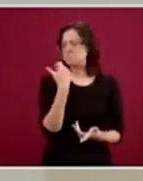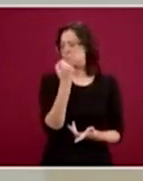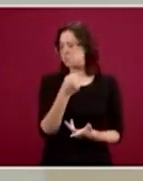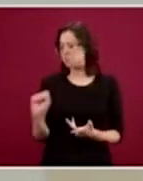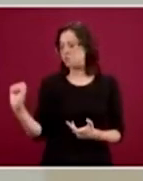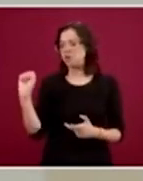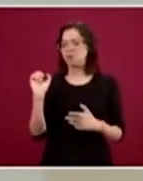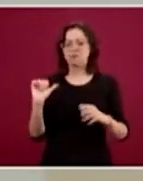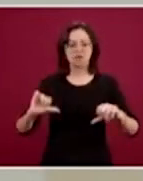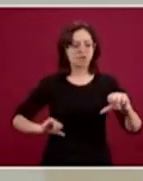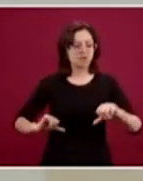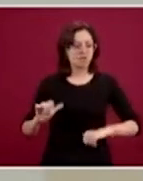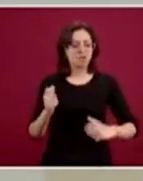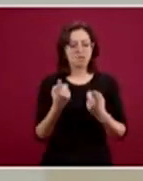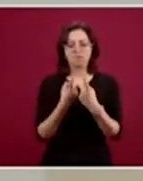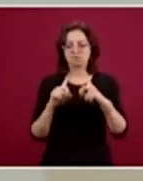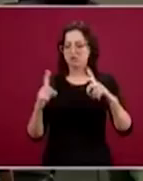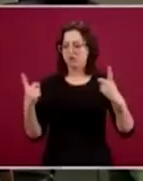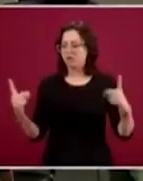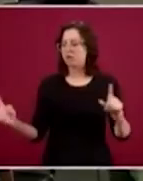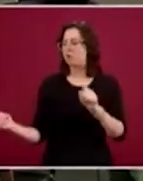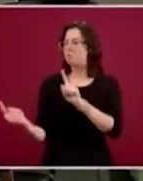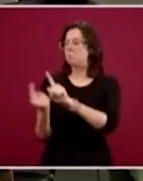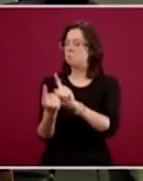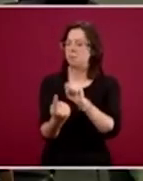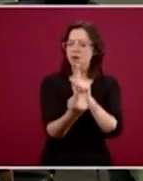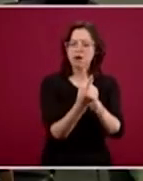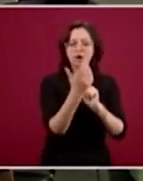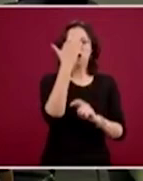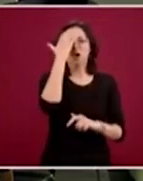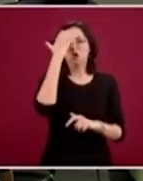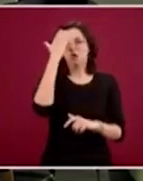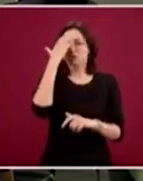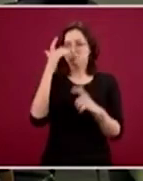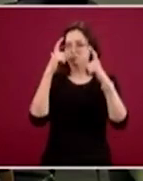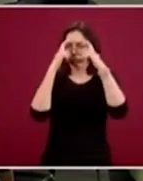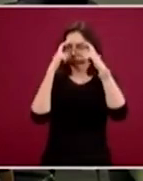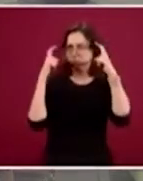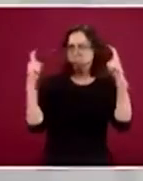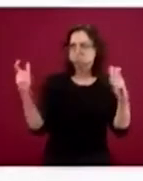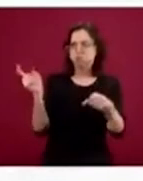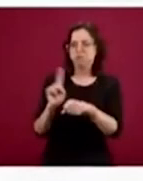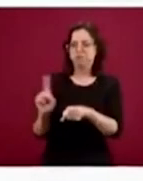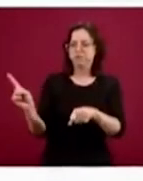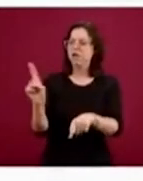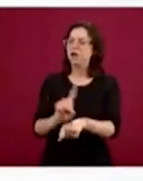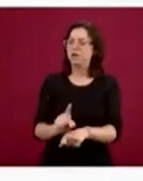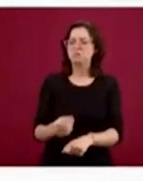conocernos y de emplearlas para el trabajo y para enfrentar el estrés cotidiano de la vida.